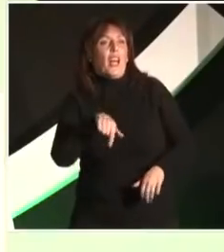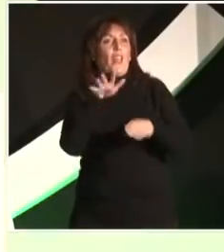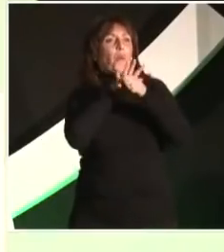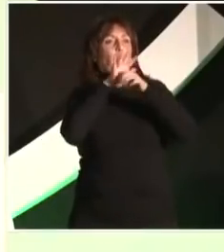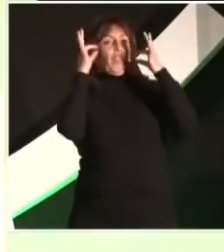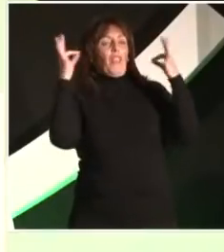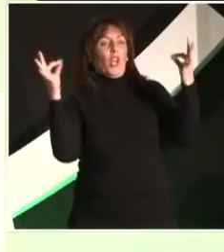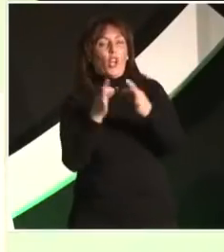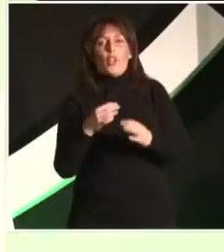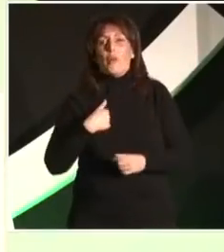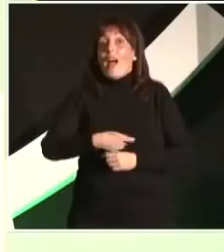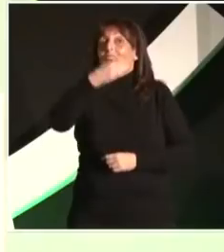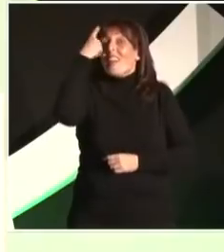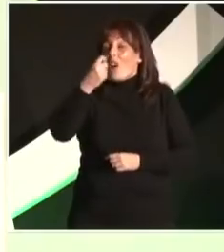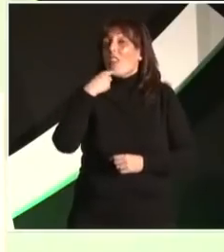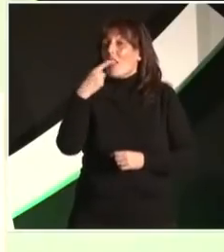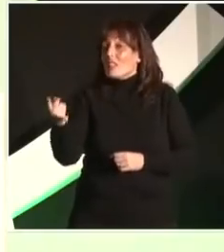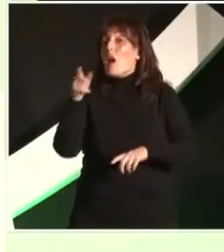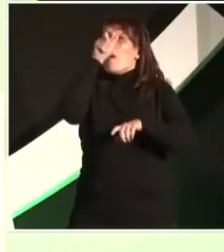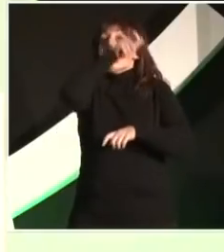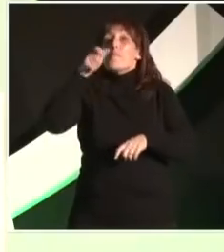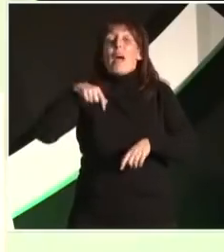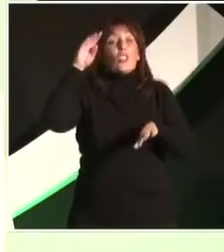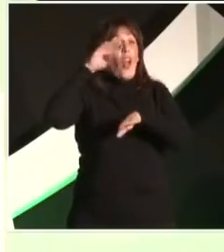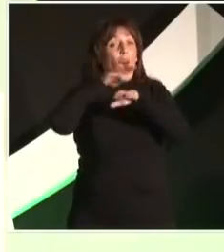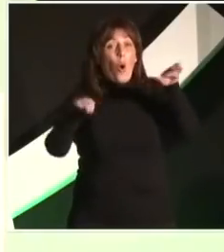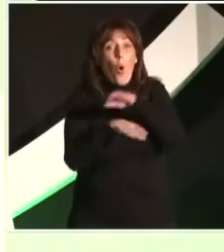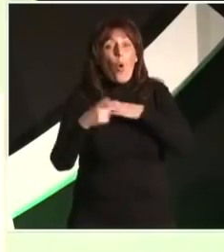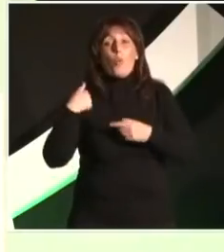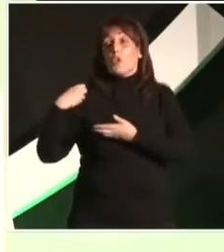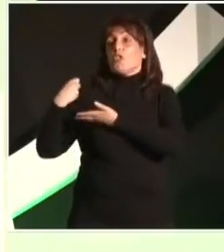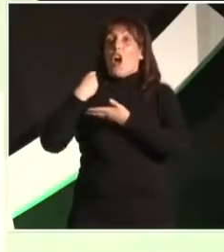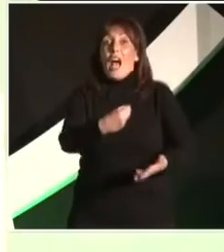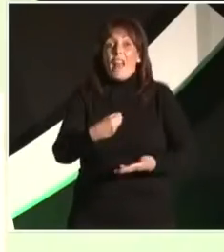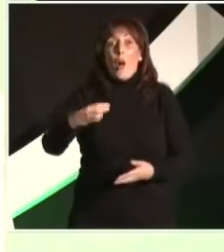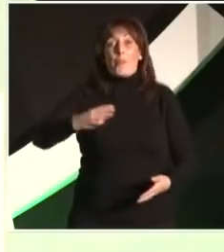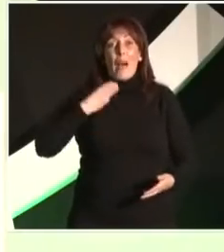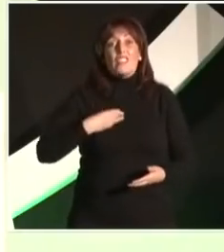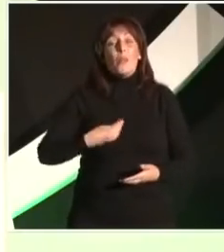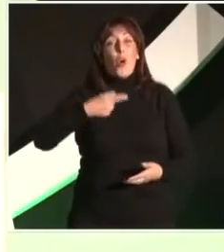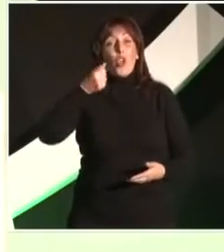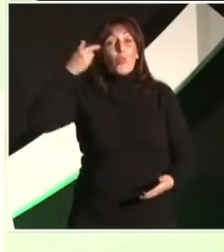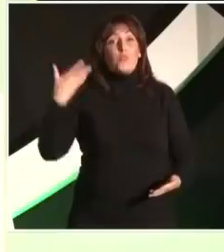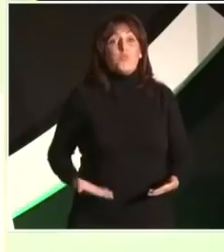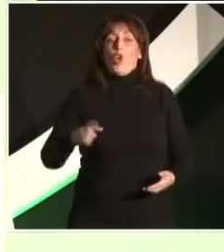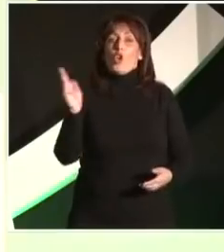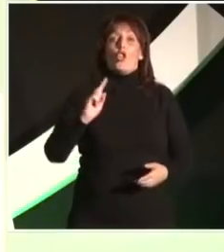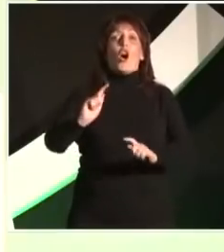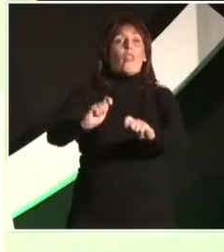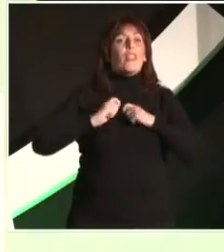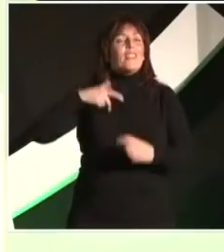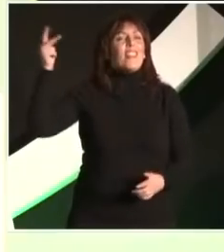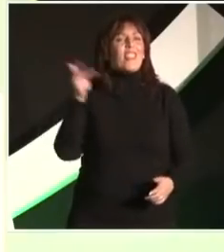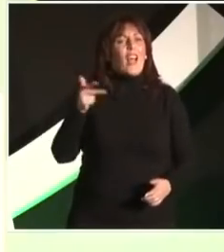Córdoba. Recordarles que la gente humilde no heredamos grandes patrimonios, heredamos derechos.